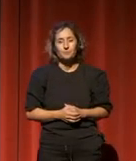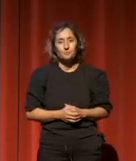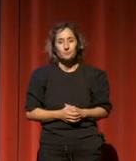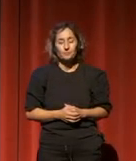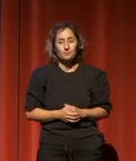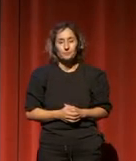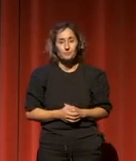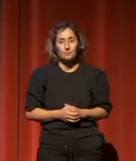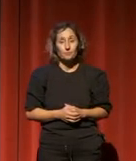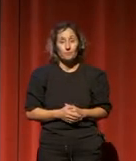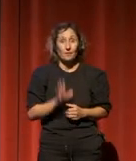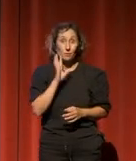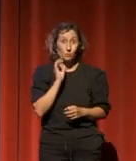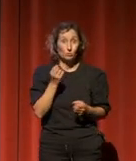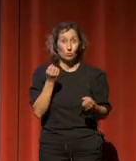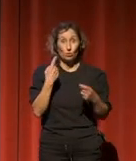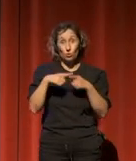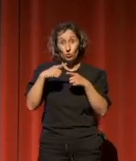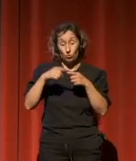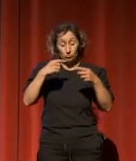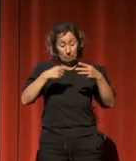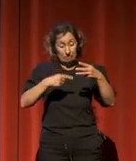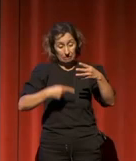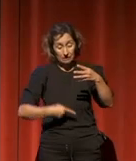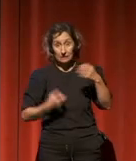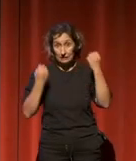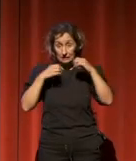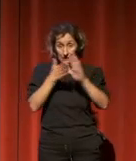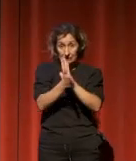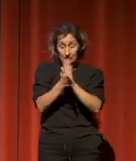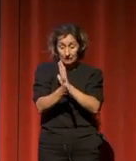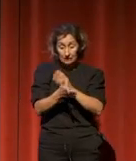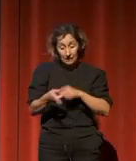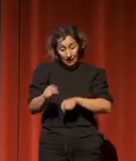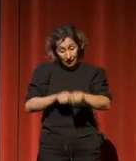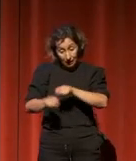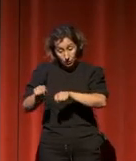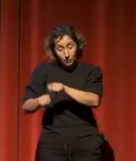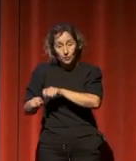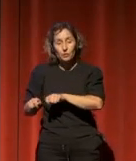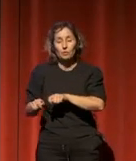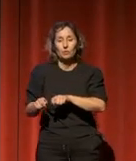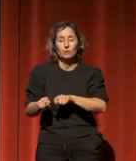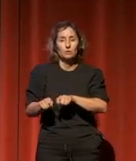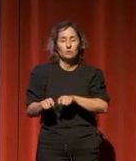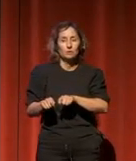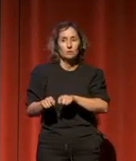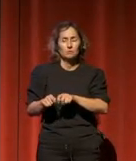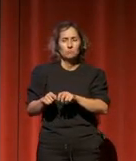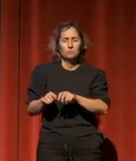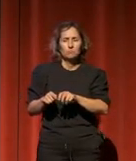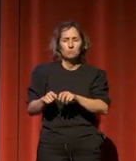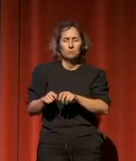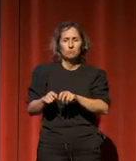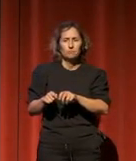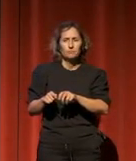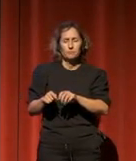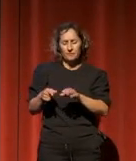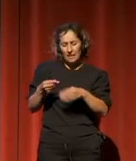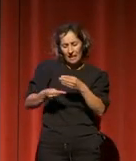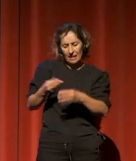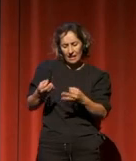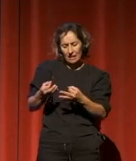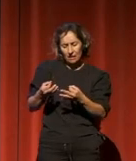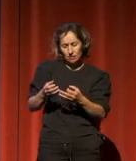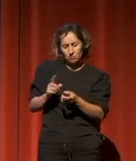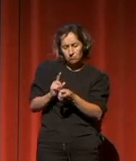prácticas que estamos relatando eh Hay digamos estas asociaciones se han redefinido y de repente eh cobran